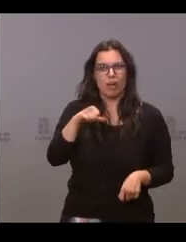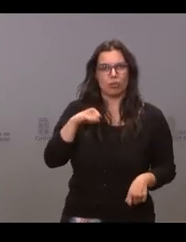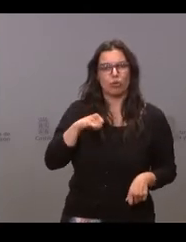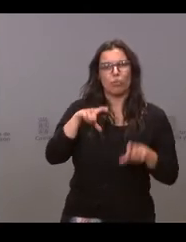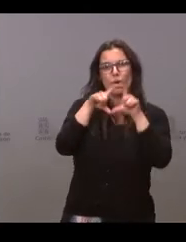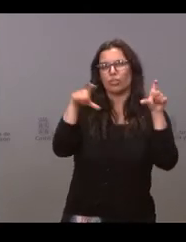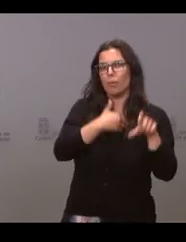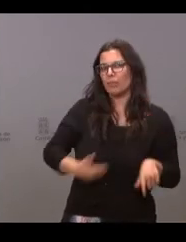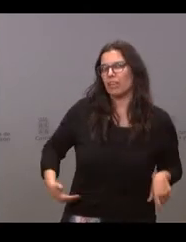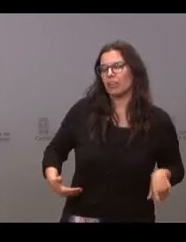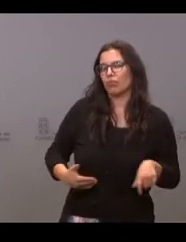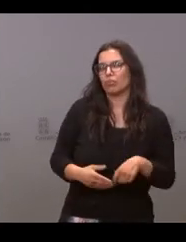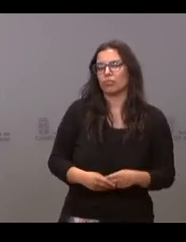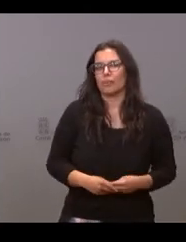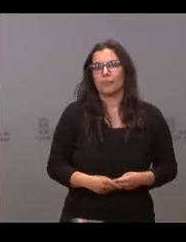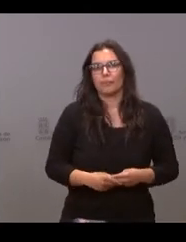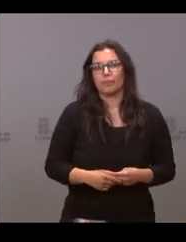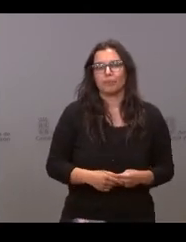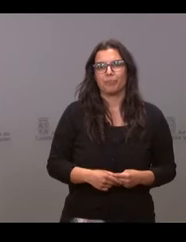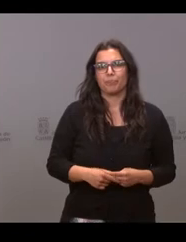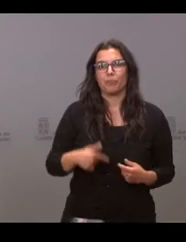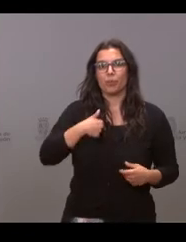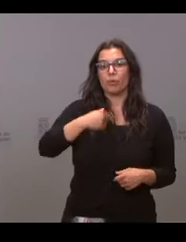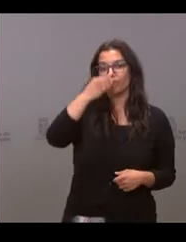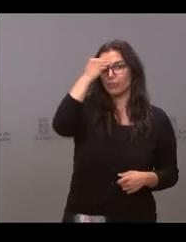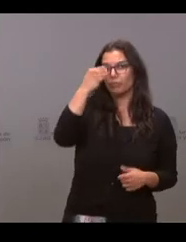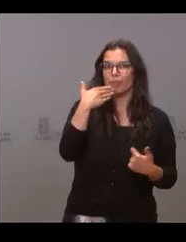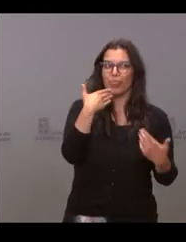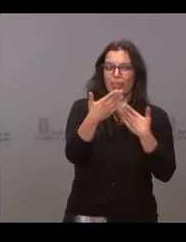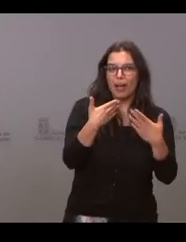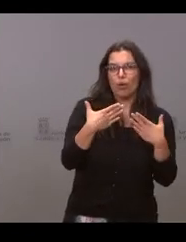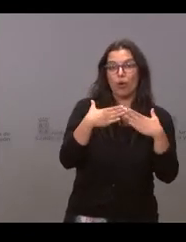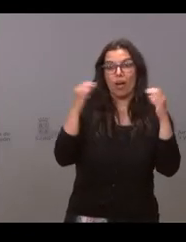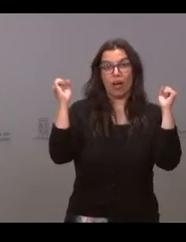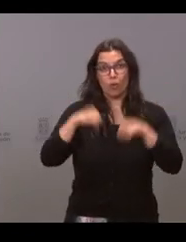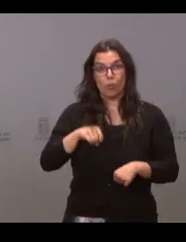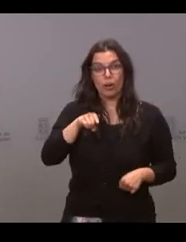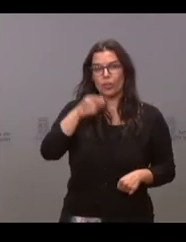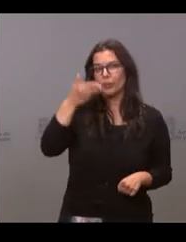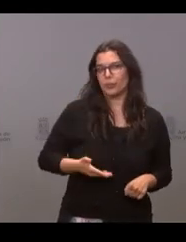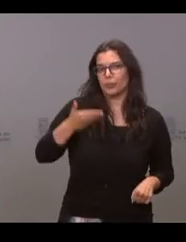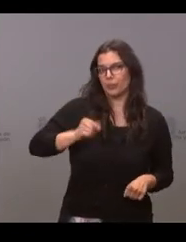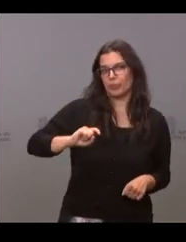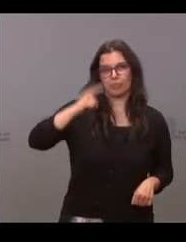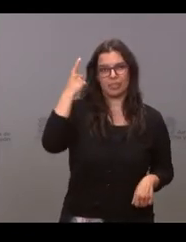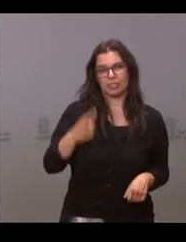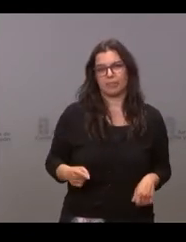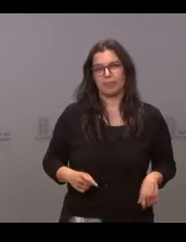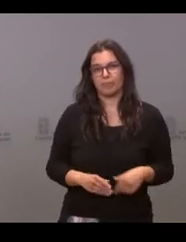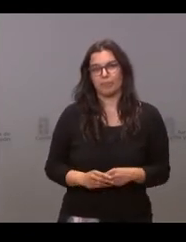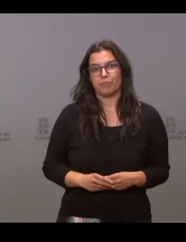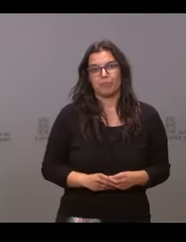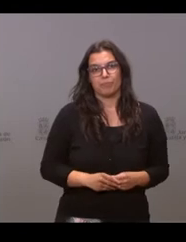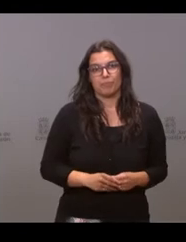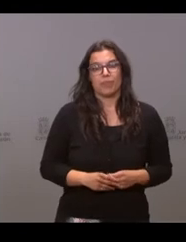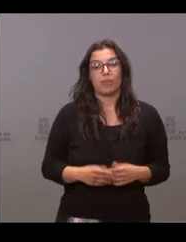empresarios pues creo que el diálogo y los acuerdos son más importantes que nunca por eso vuelvo a insistir